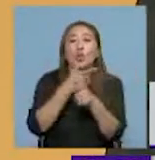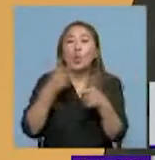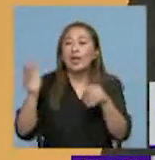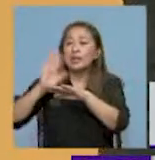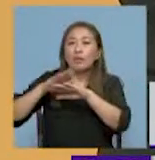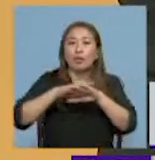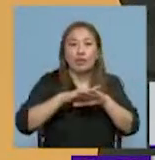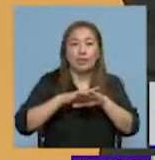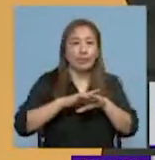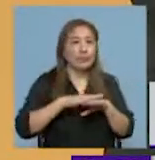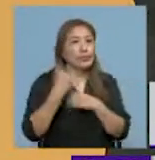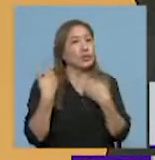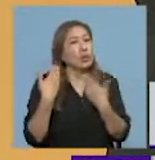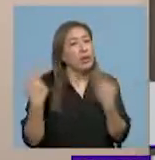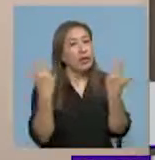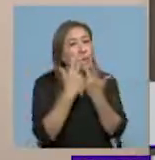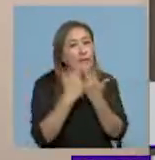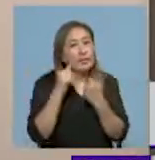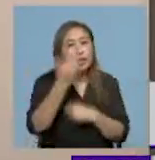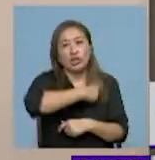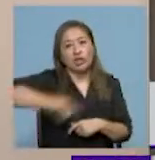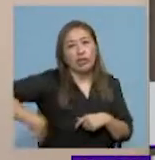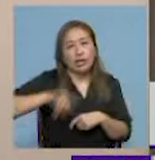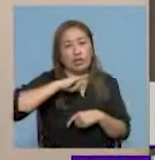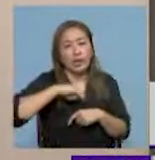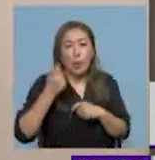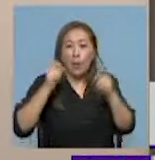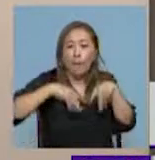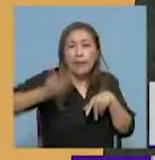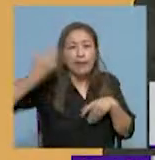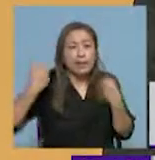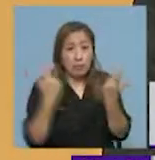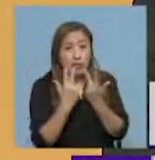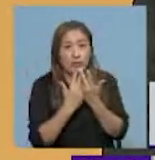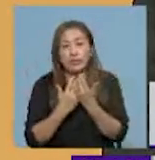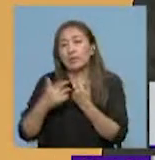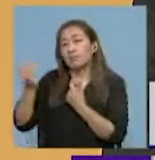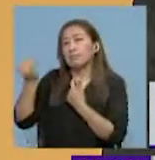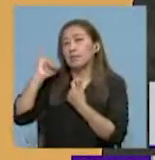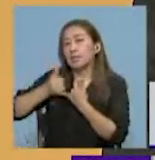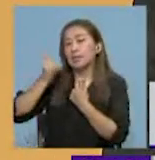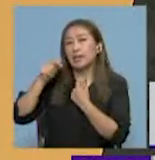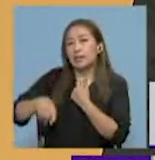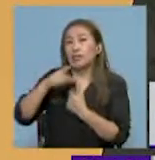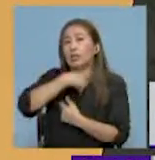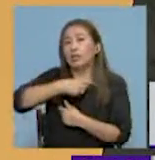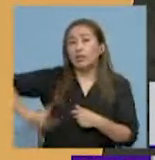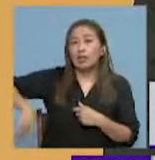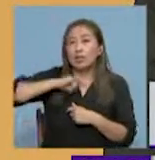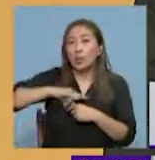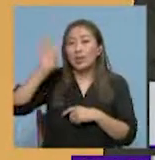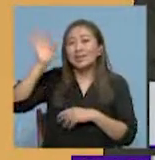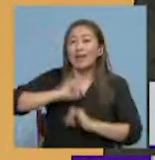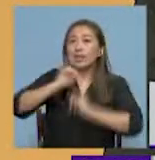esta discusión ha tenido la posibilidad ministro hablar con el gobernador de la provincia hoy ayer sí sí hablé con el gobernador de la provincia lo puse al tanto